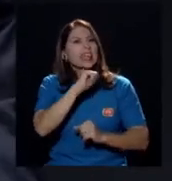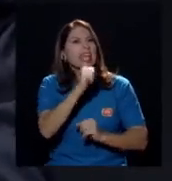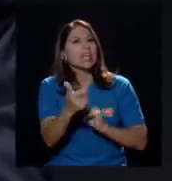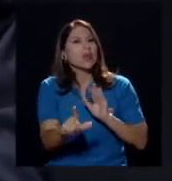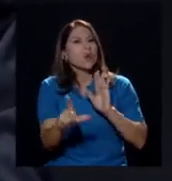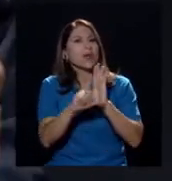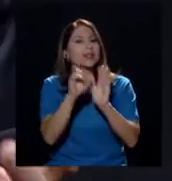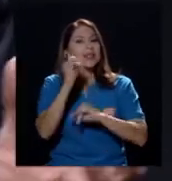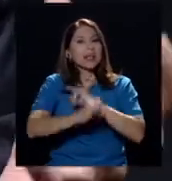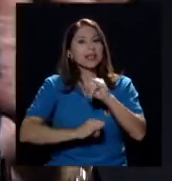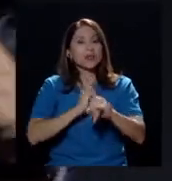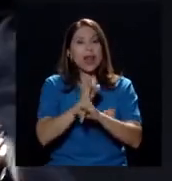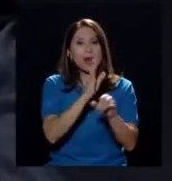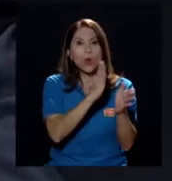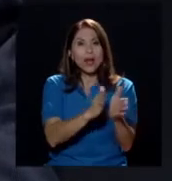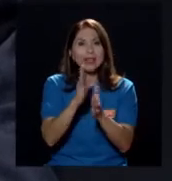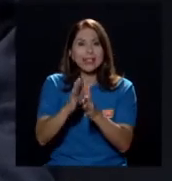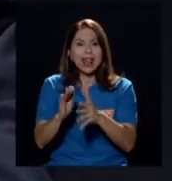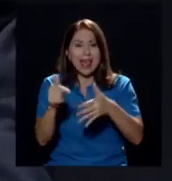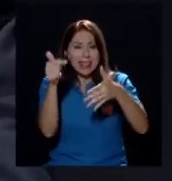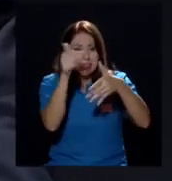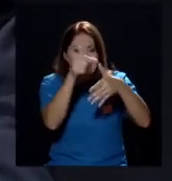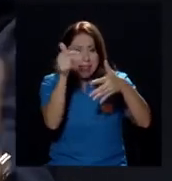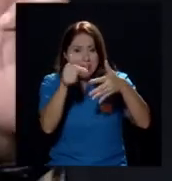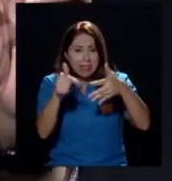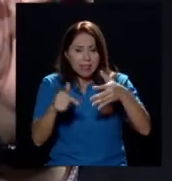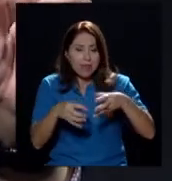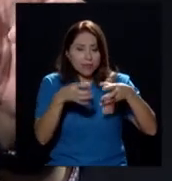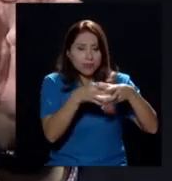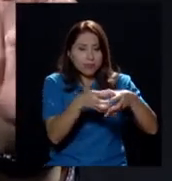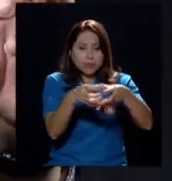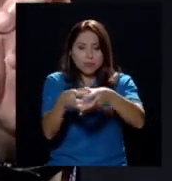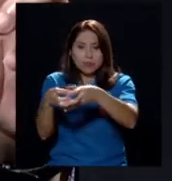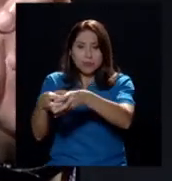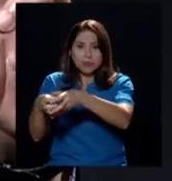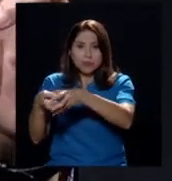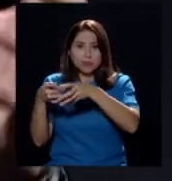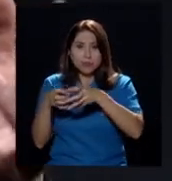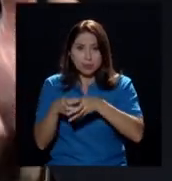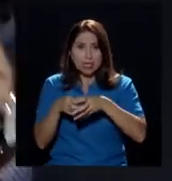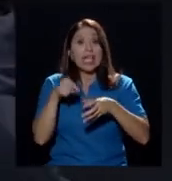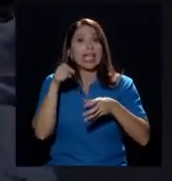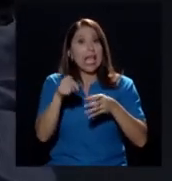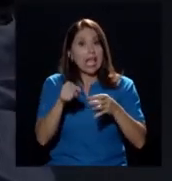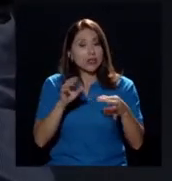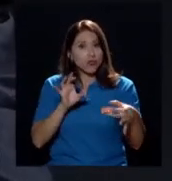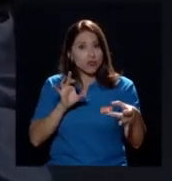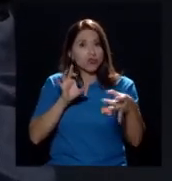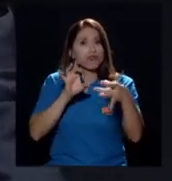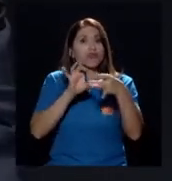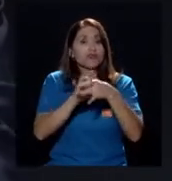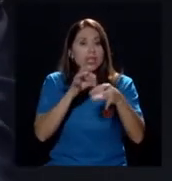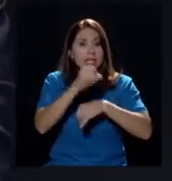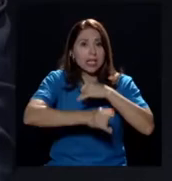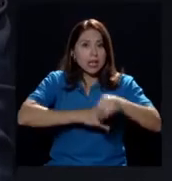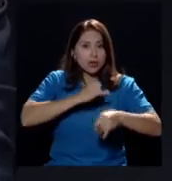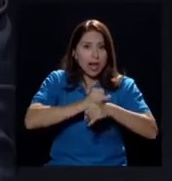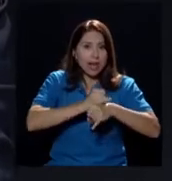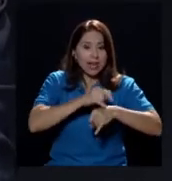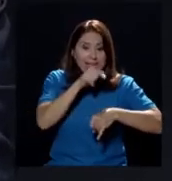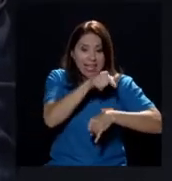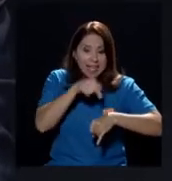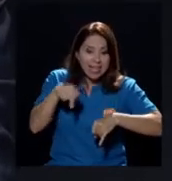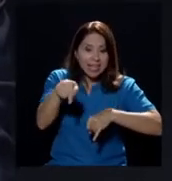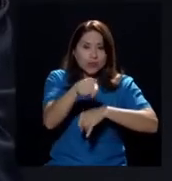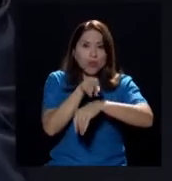fin hay una serie de actores que convergen en lo que podríamos llamar lo internacional y que inciden en el desarrollo de un sistema